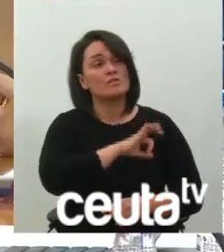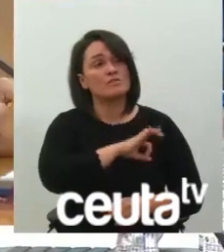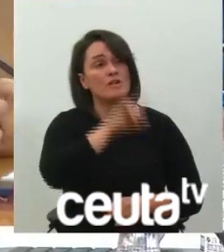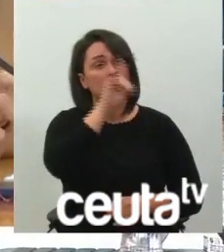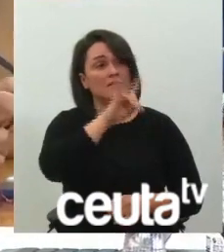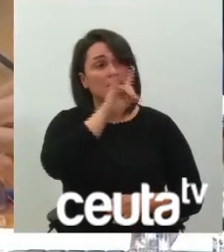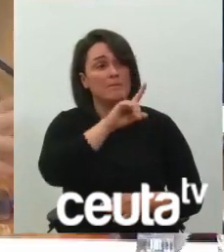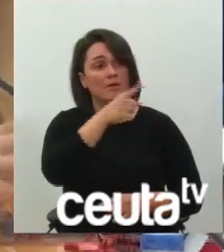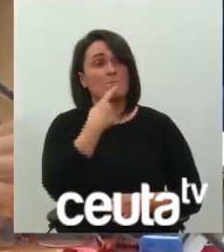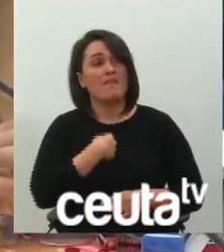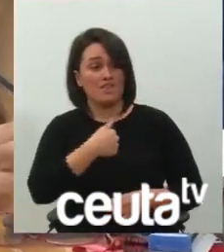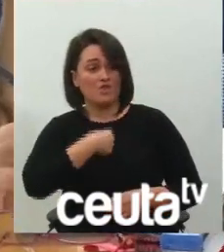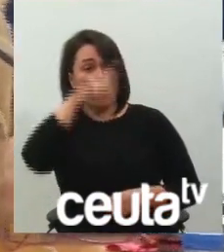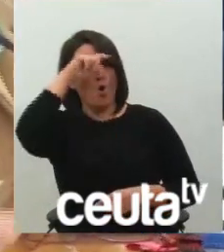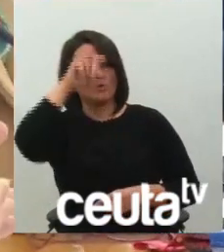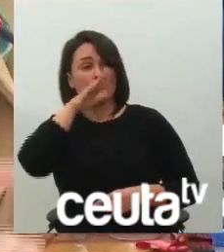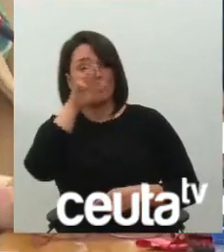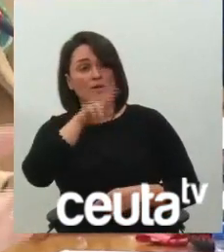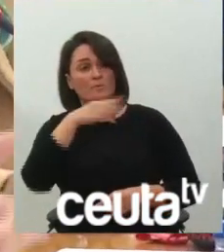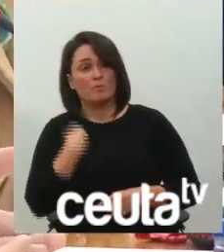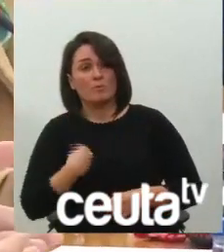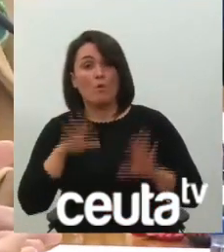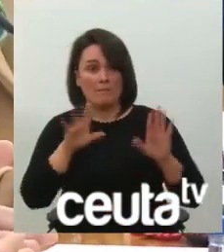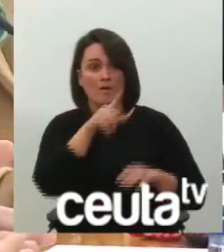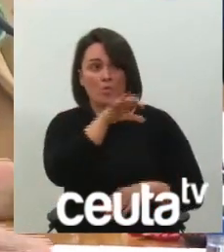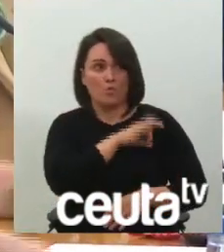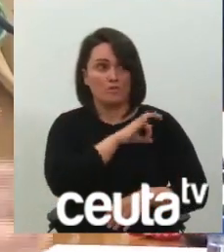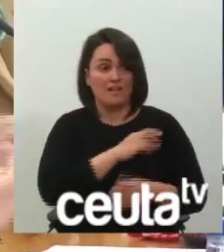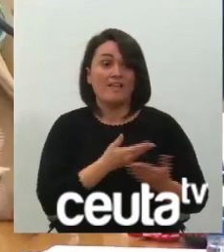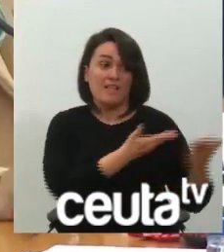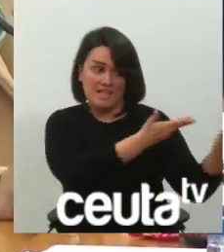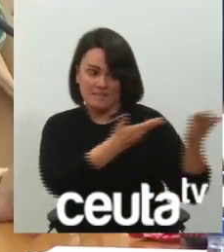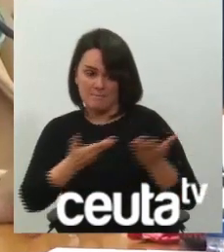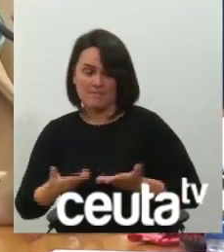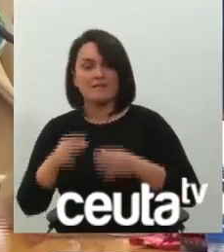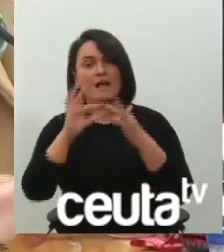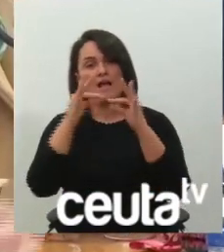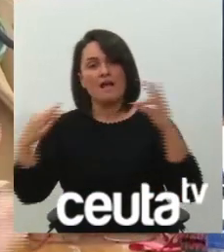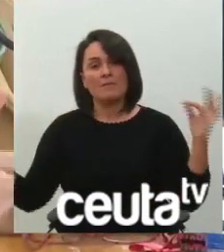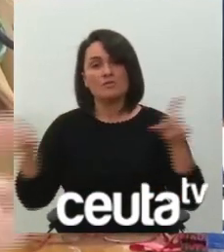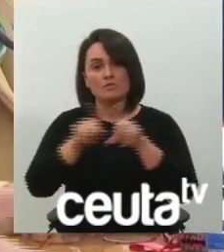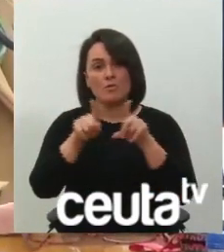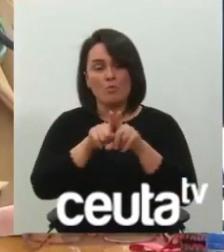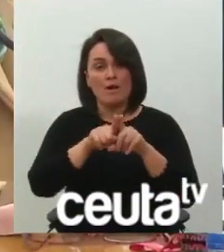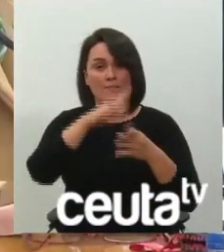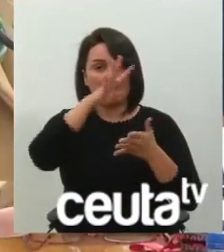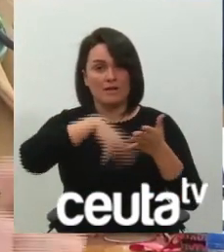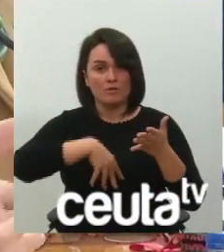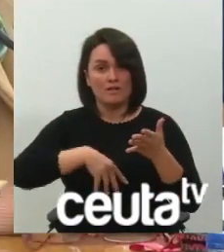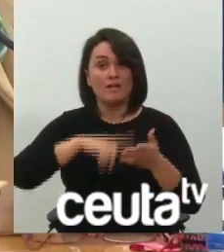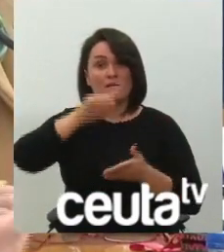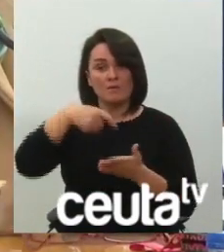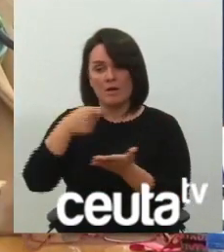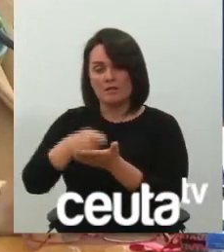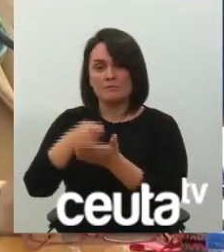me llama cutre pero la señora chandiramani invita a amigos como pasó en barcelona a menú de 100 euros a